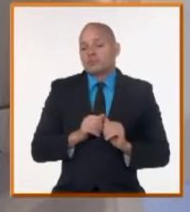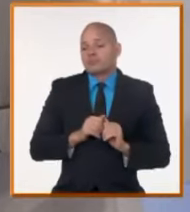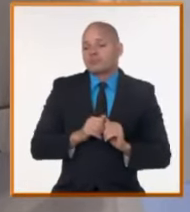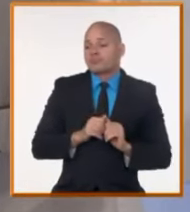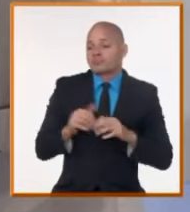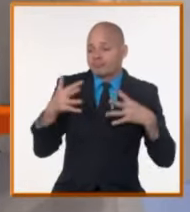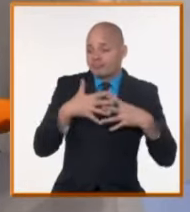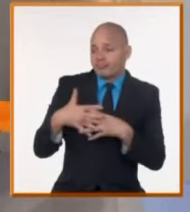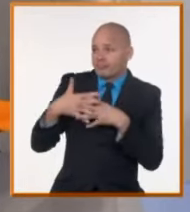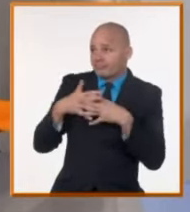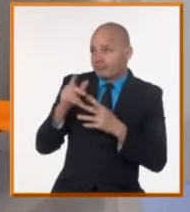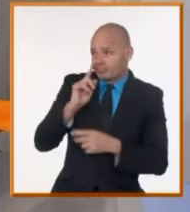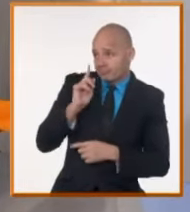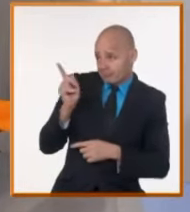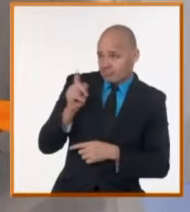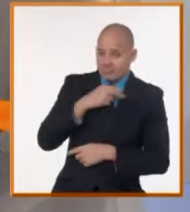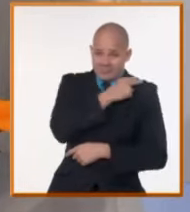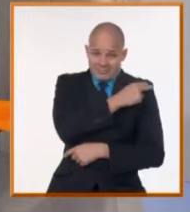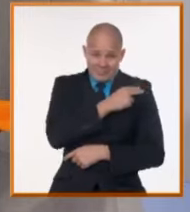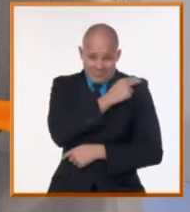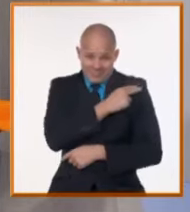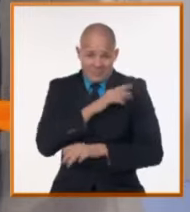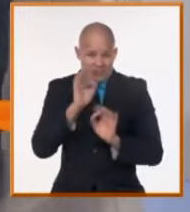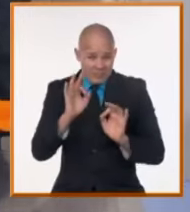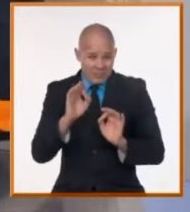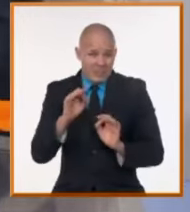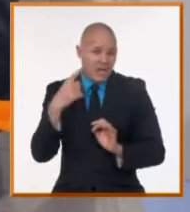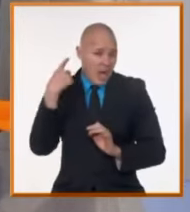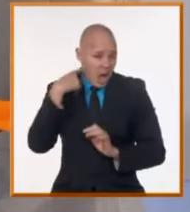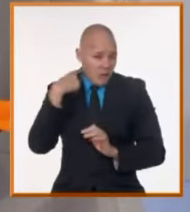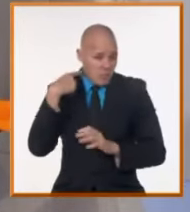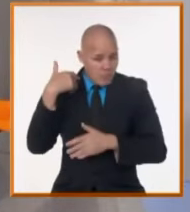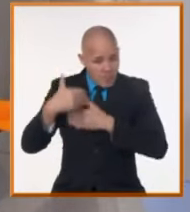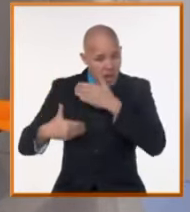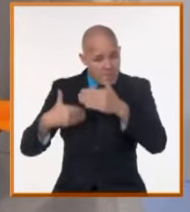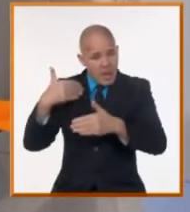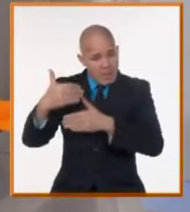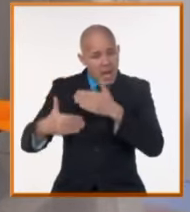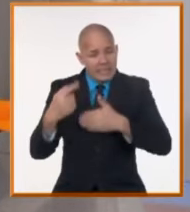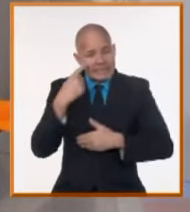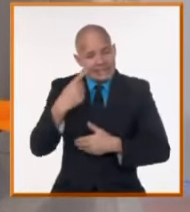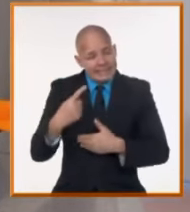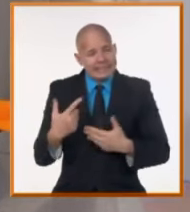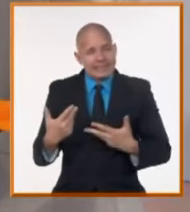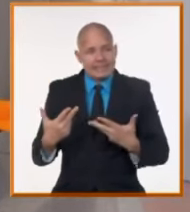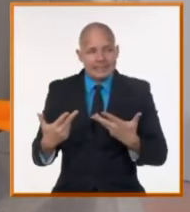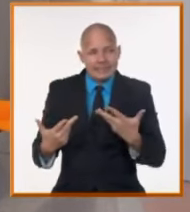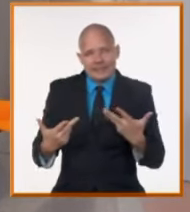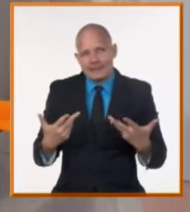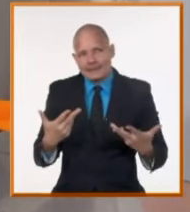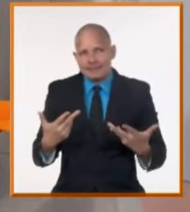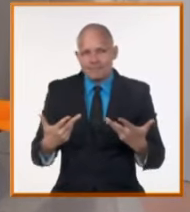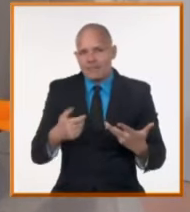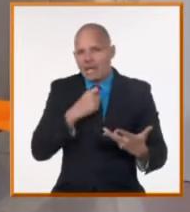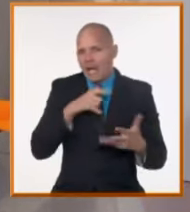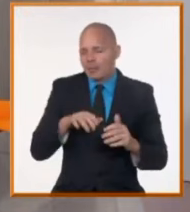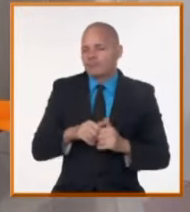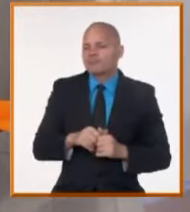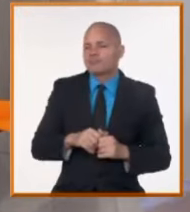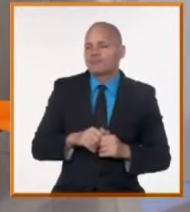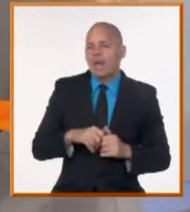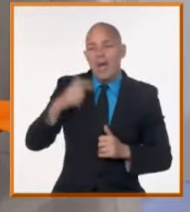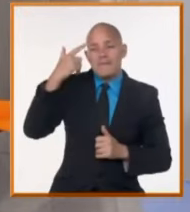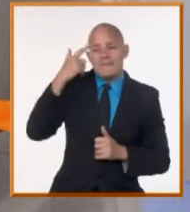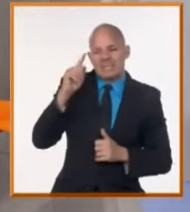poder de Estados Unidos en los distintos momentos, uh-huh. En la medida que se daba cuenta que podía haber determinadas